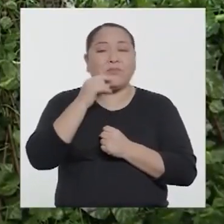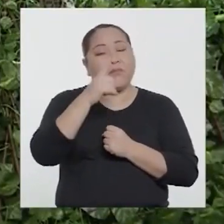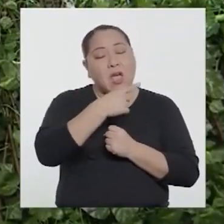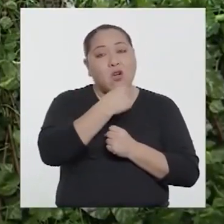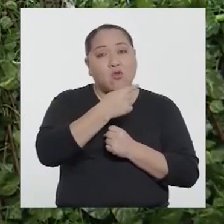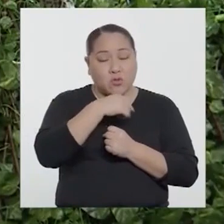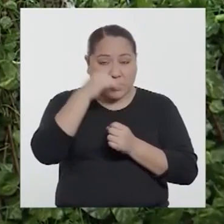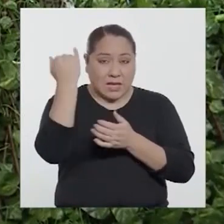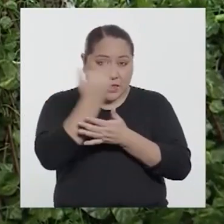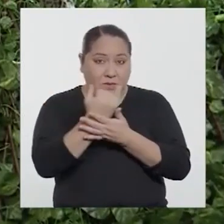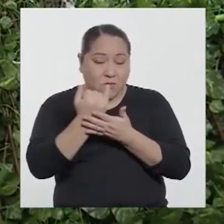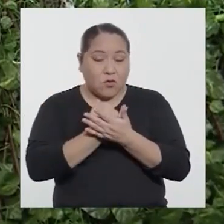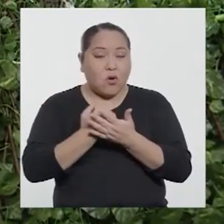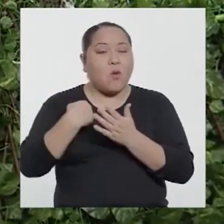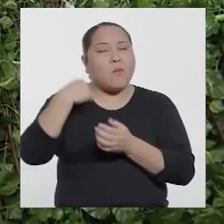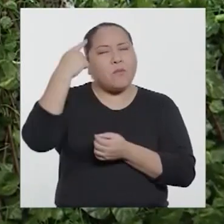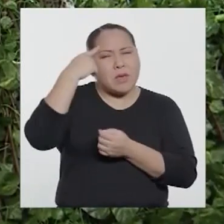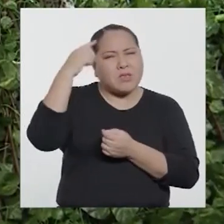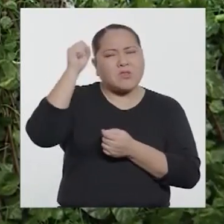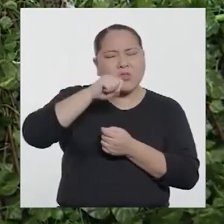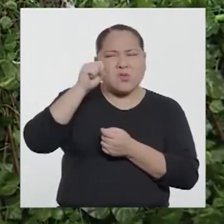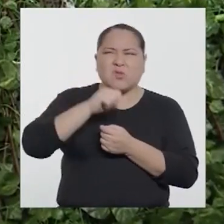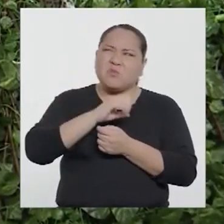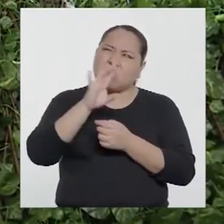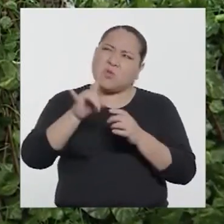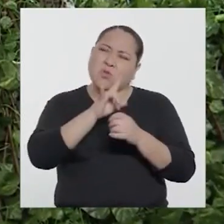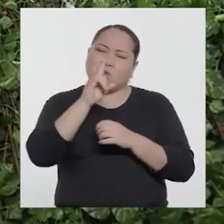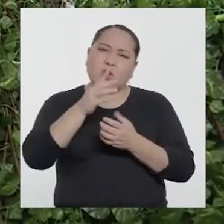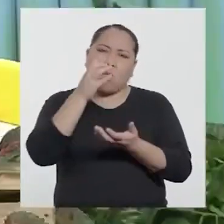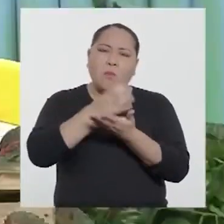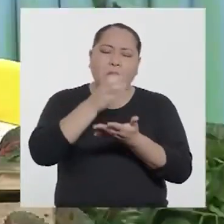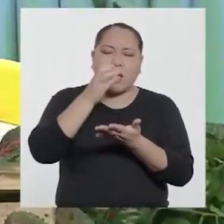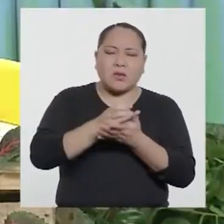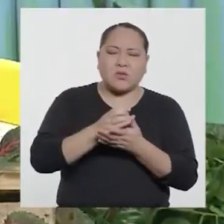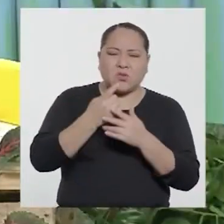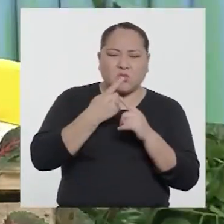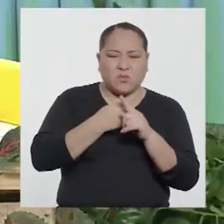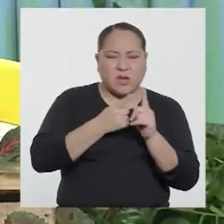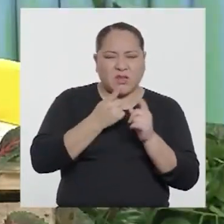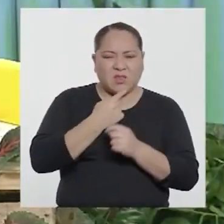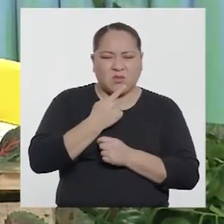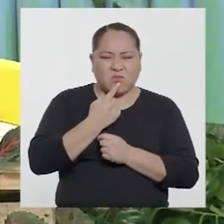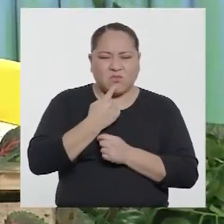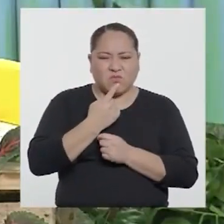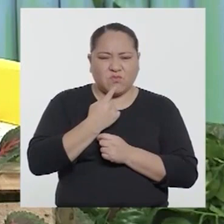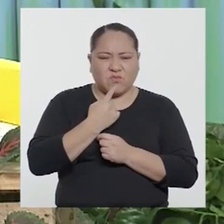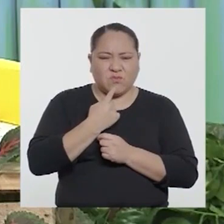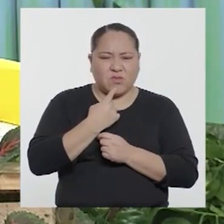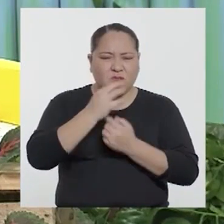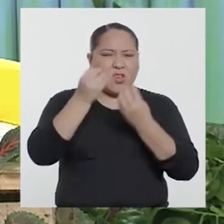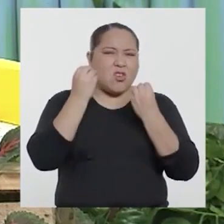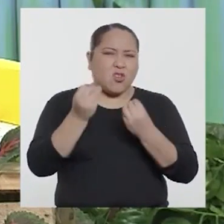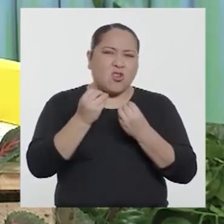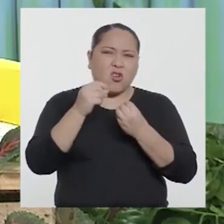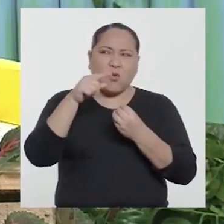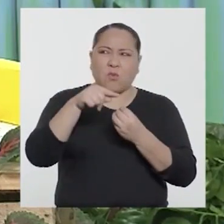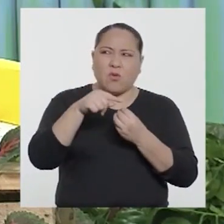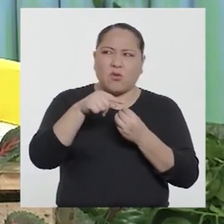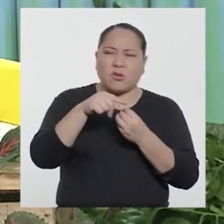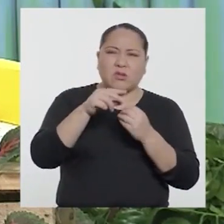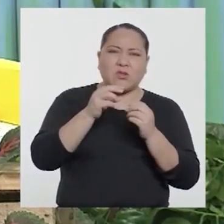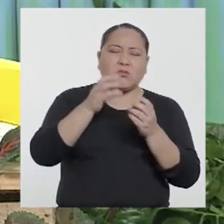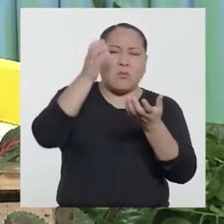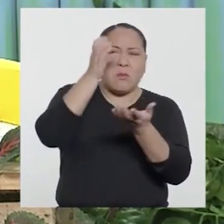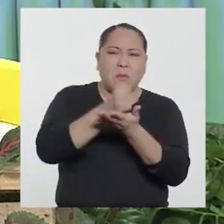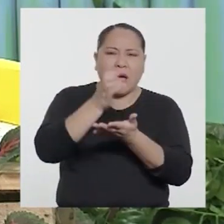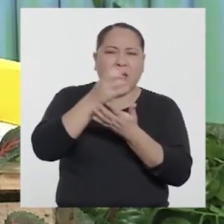Me gusta el dibujo y creo que sí podríamos usar los vasos. Pero... ¿cómo se mantendría parado